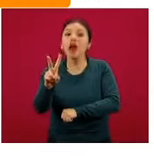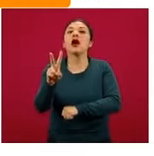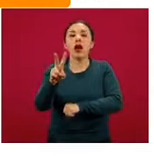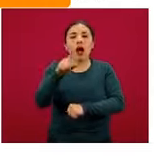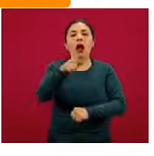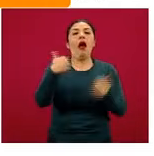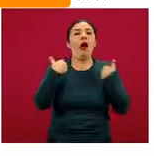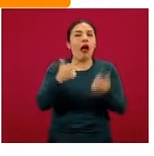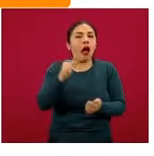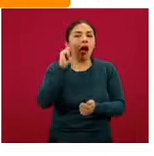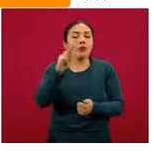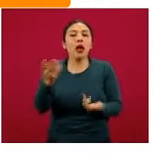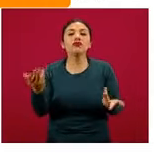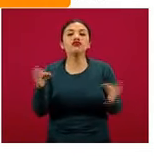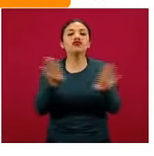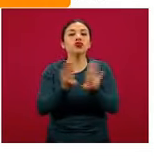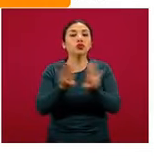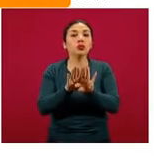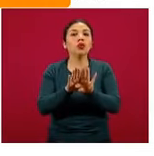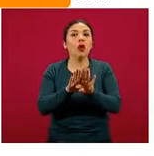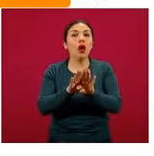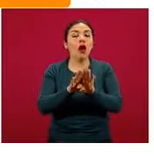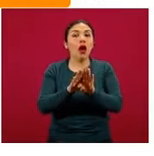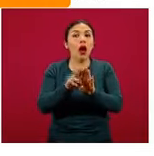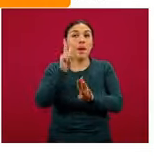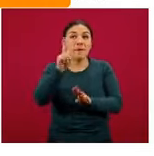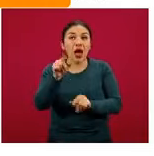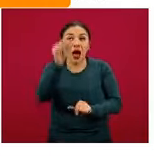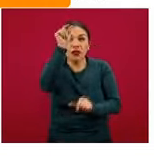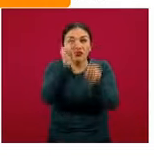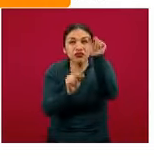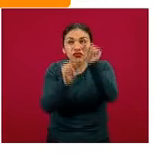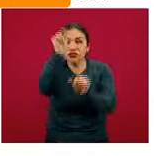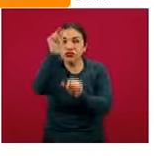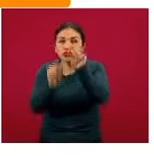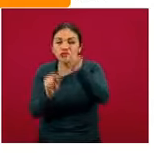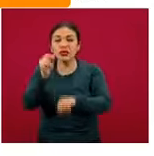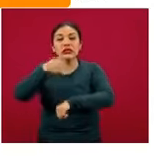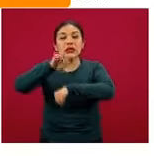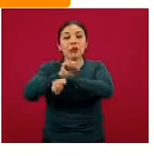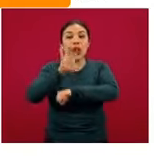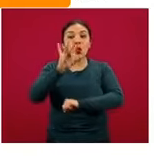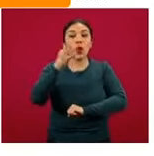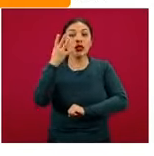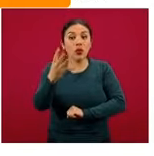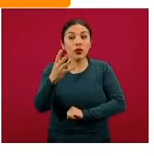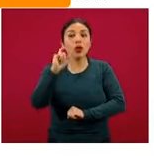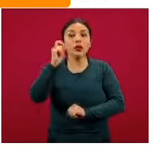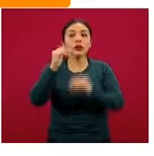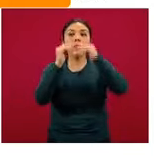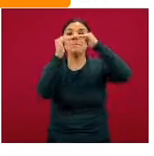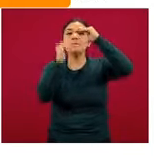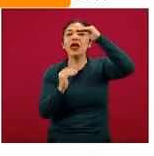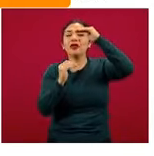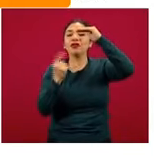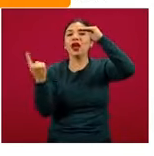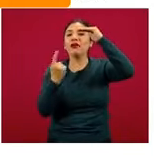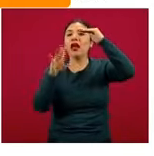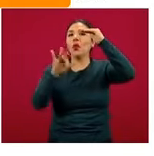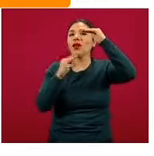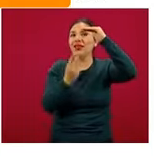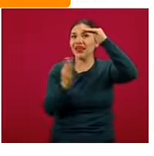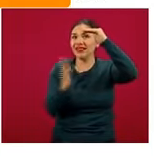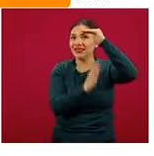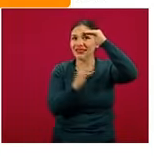ver que el tamaño o la altura de la barra que está en la semana 44 es menor que la semana